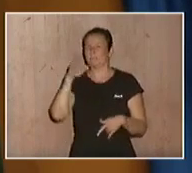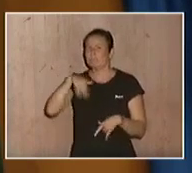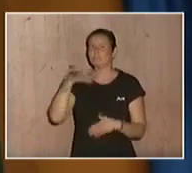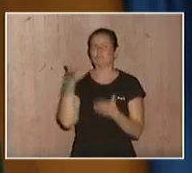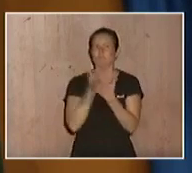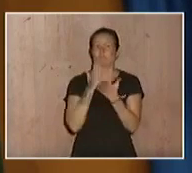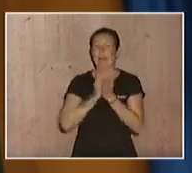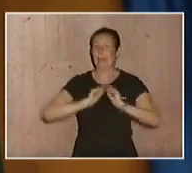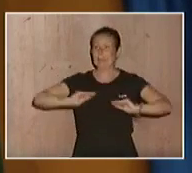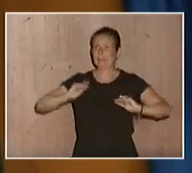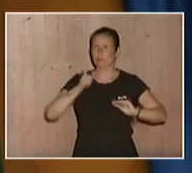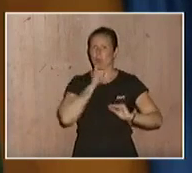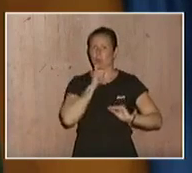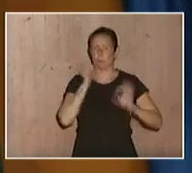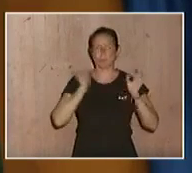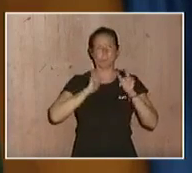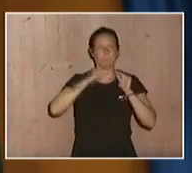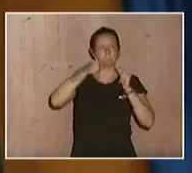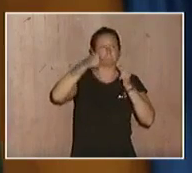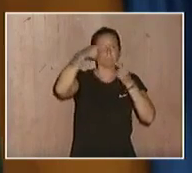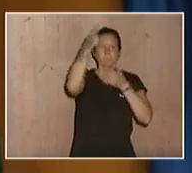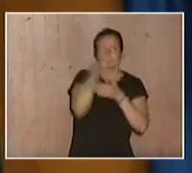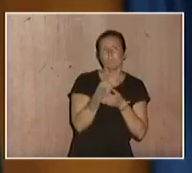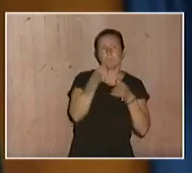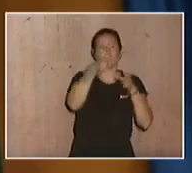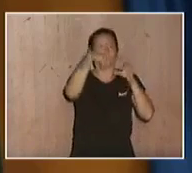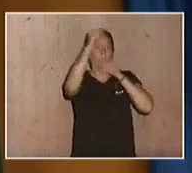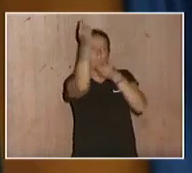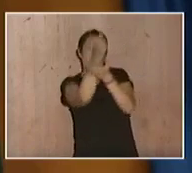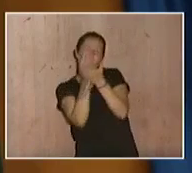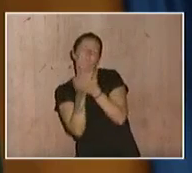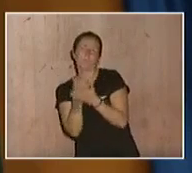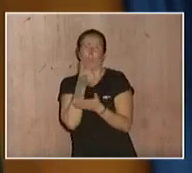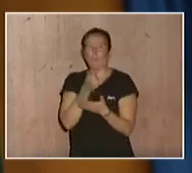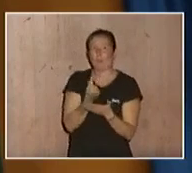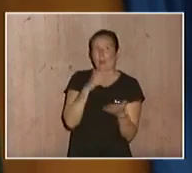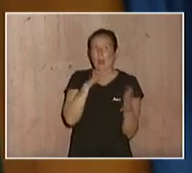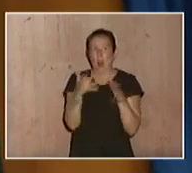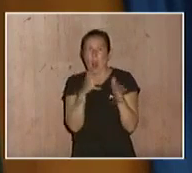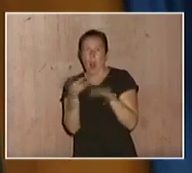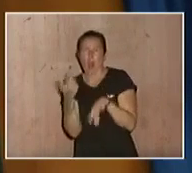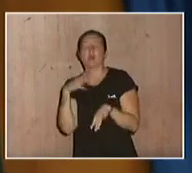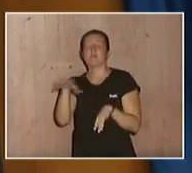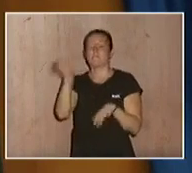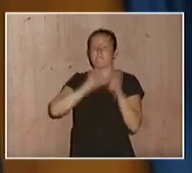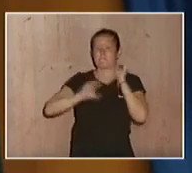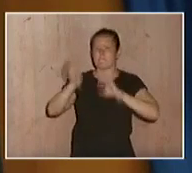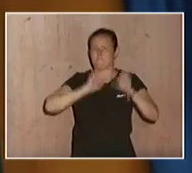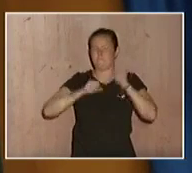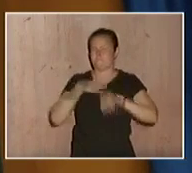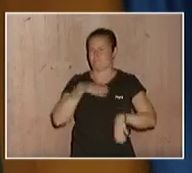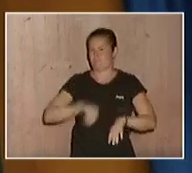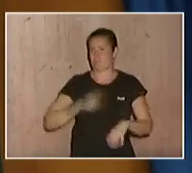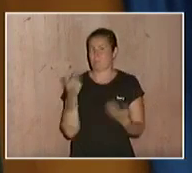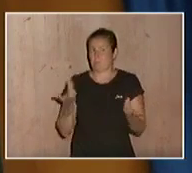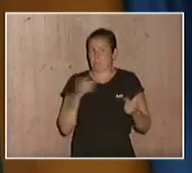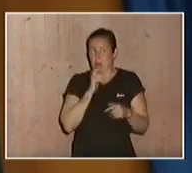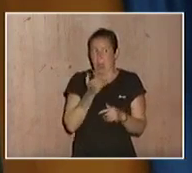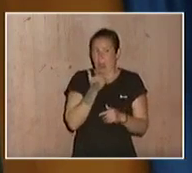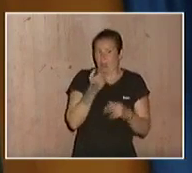explicaciones detalladas, nos permitieron comprender y reproducir formalmente las demostraciones más